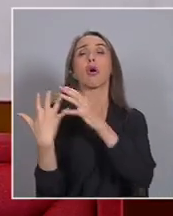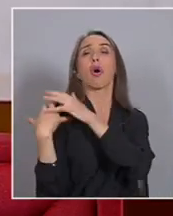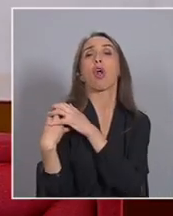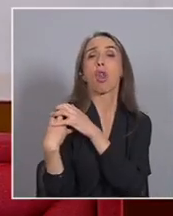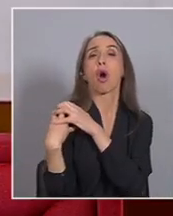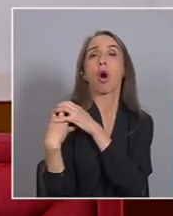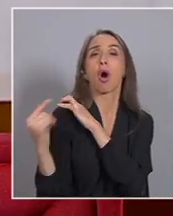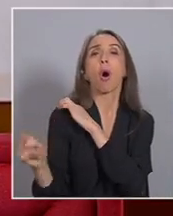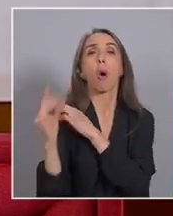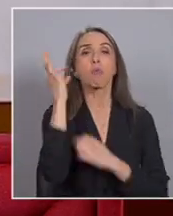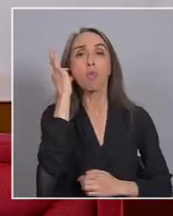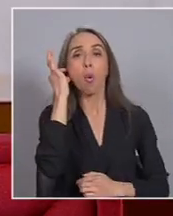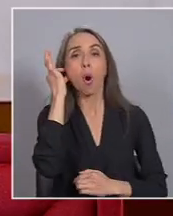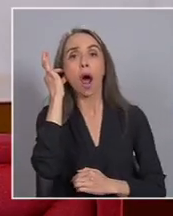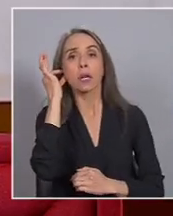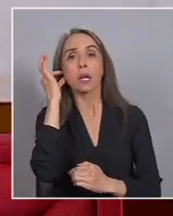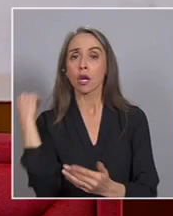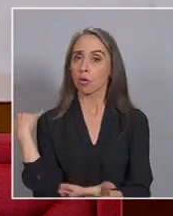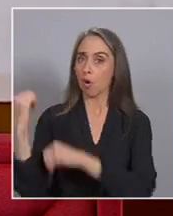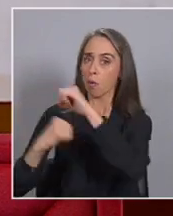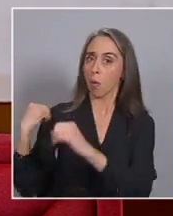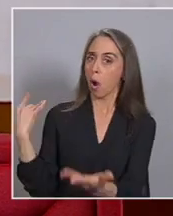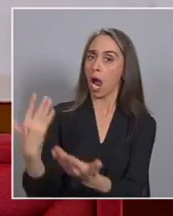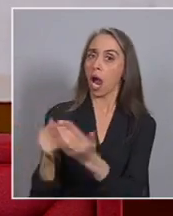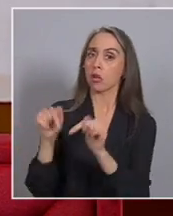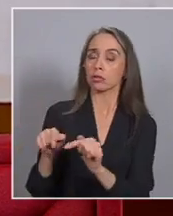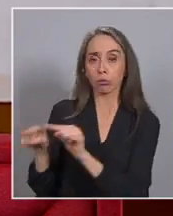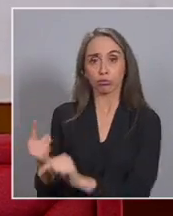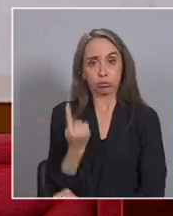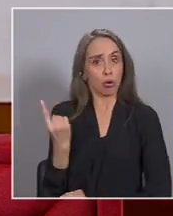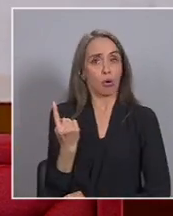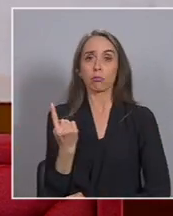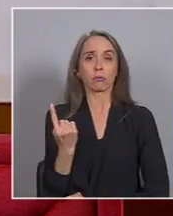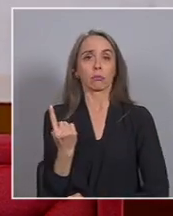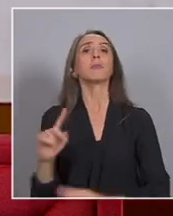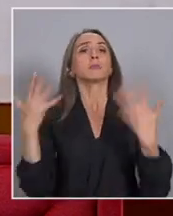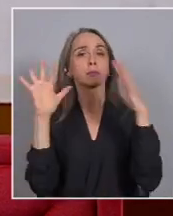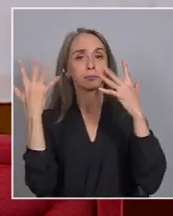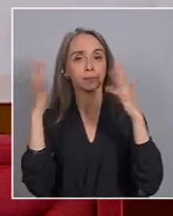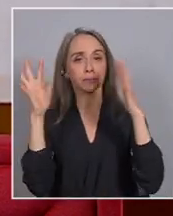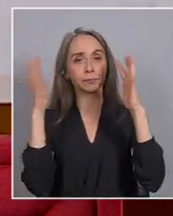las mujeres como lo ha hecho en gran parte hasta ahora. De eso,